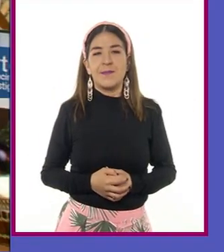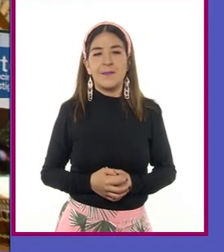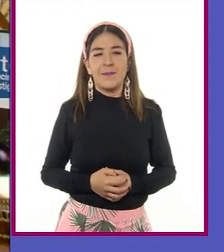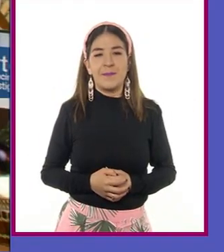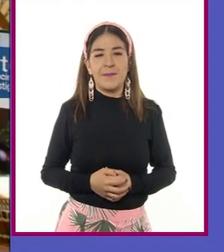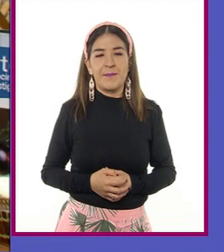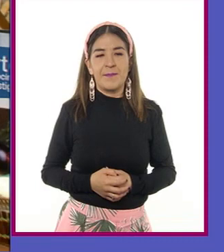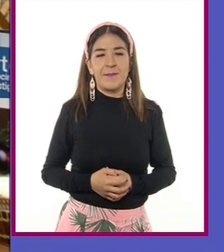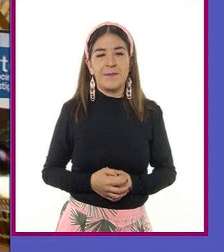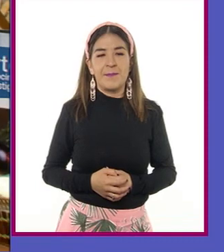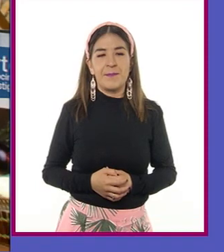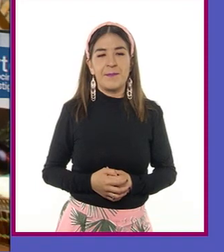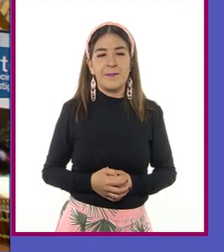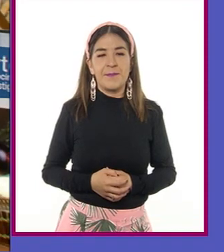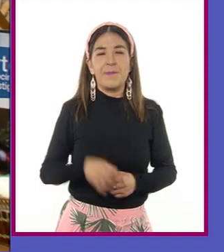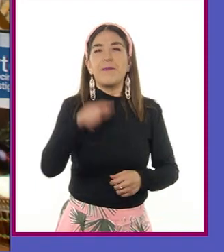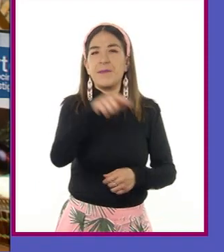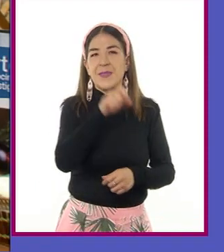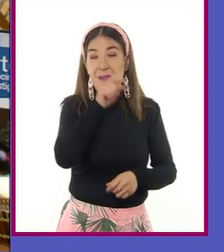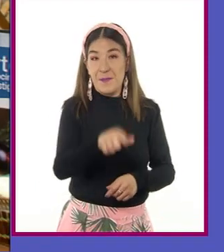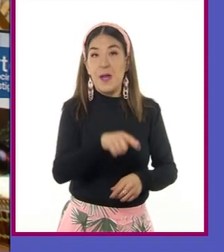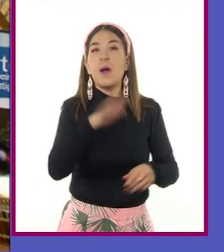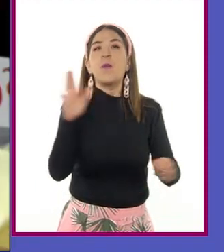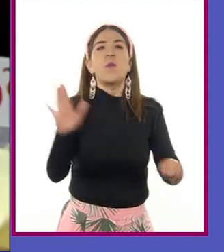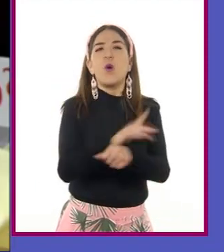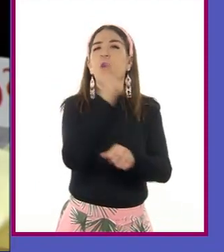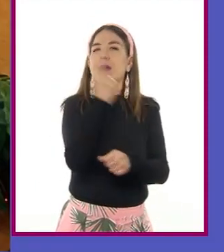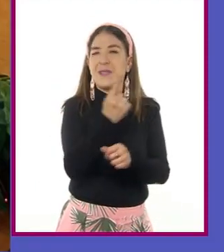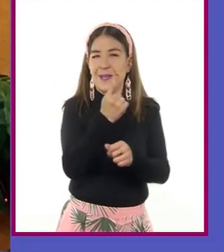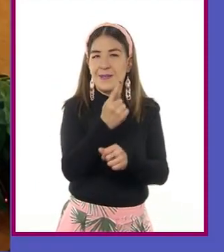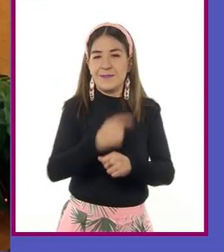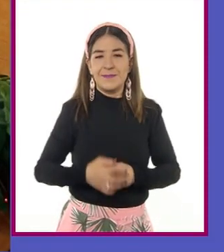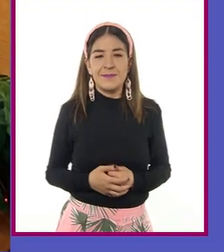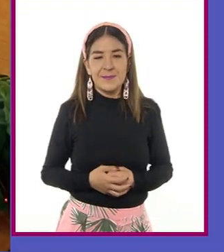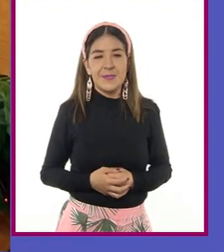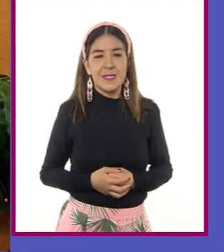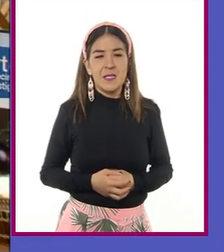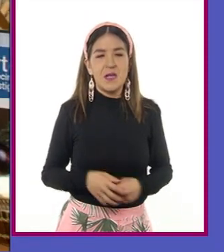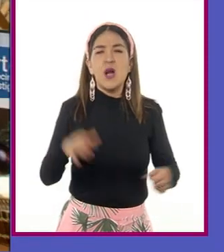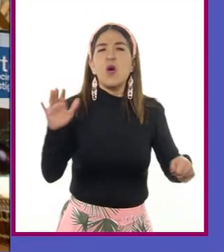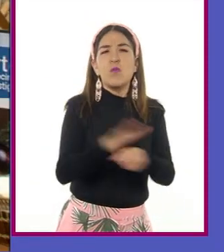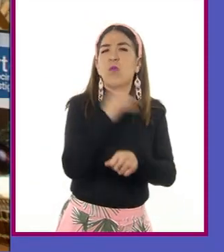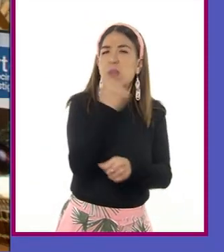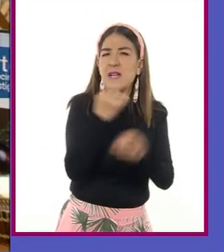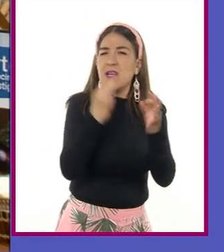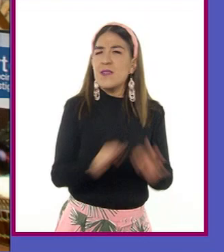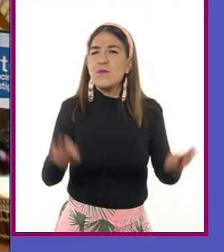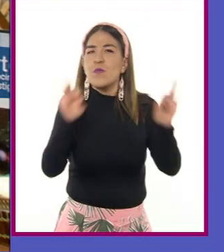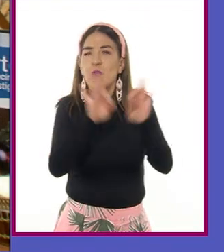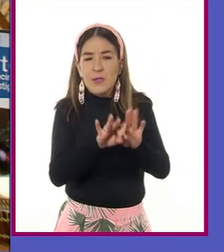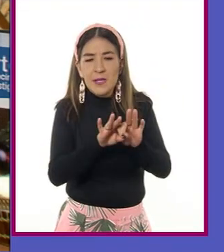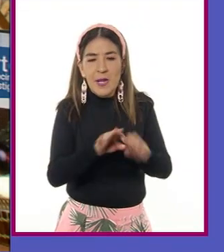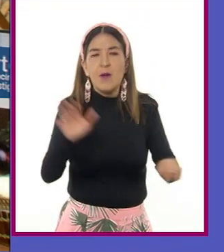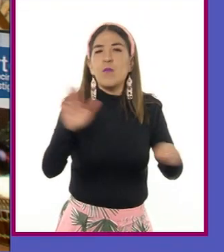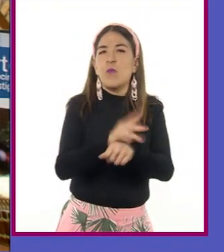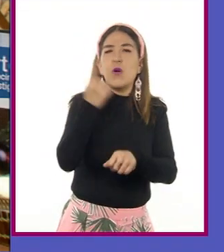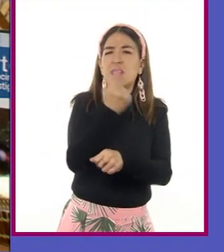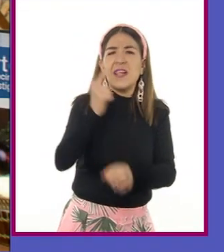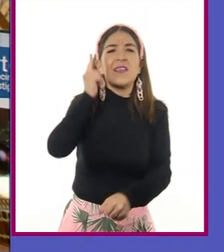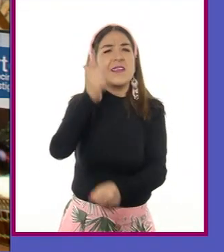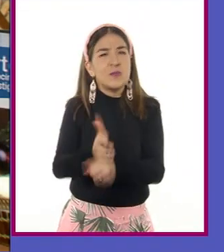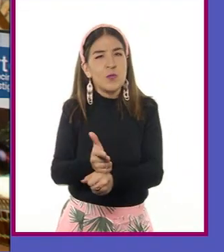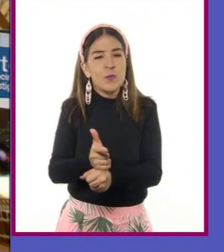Y de crocantes están las del por qué. ¿Por qué es importante? ¿Por qué lo